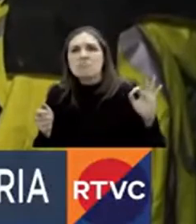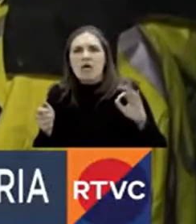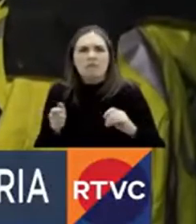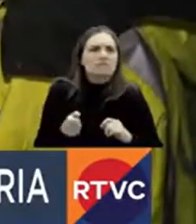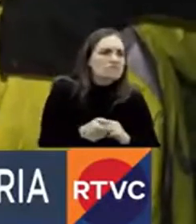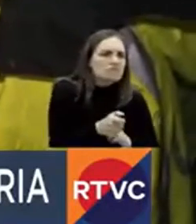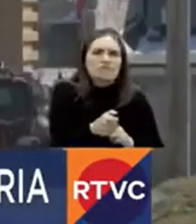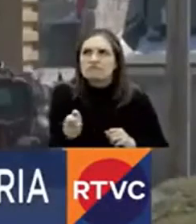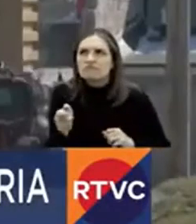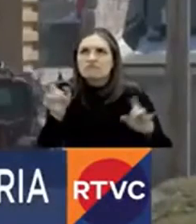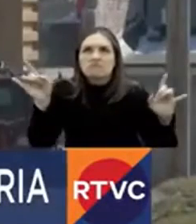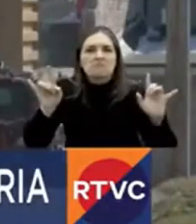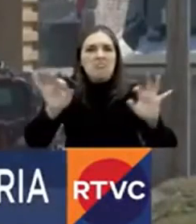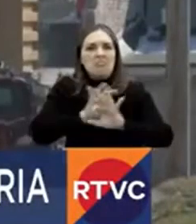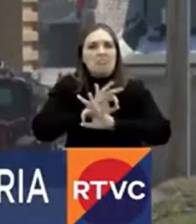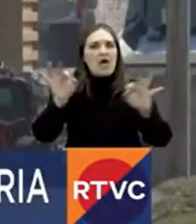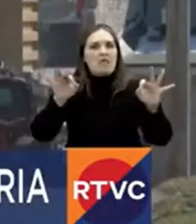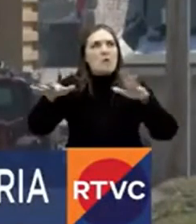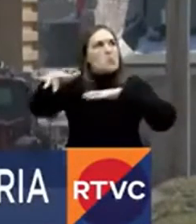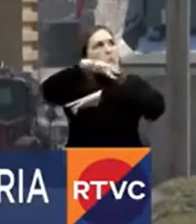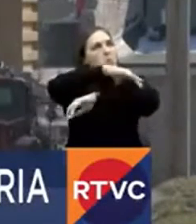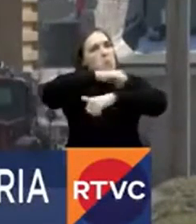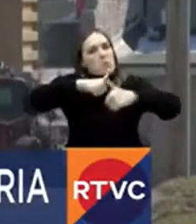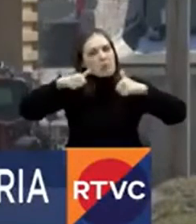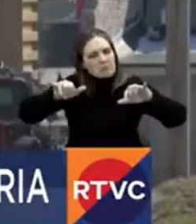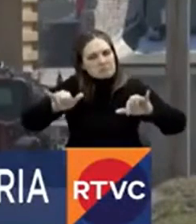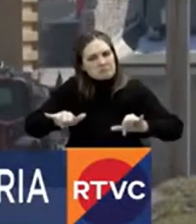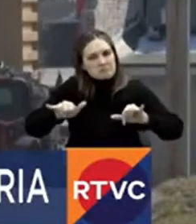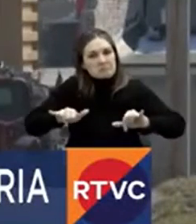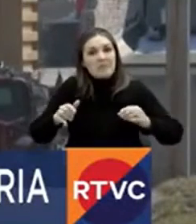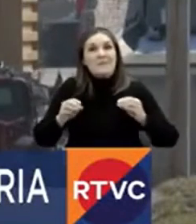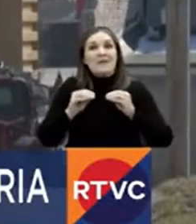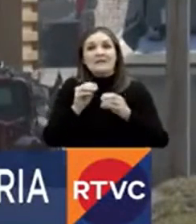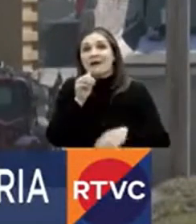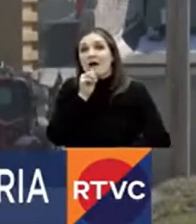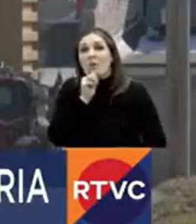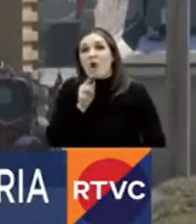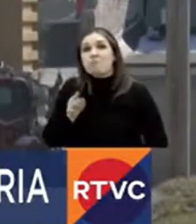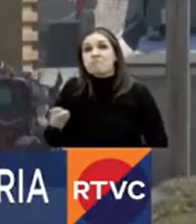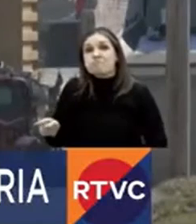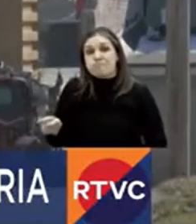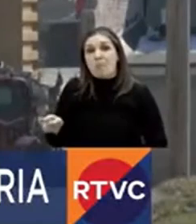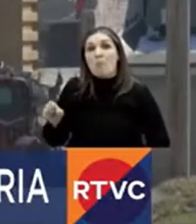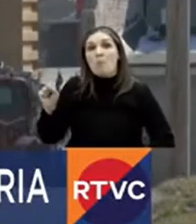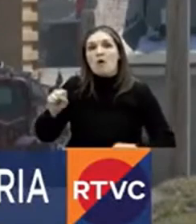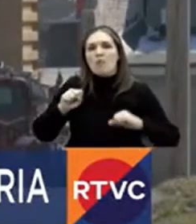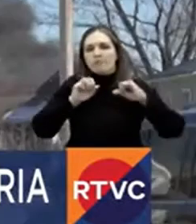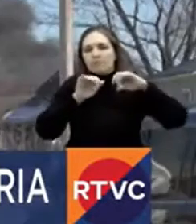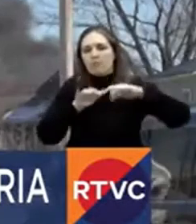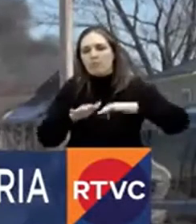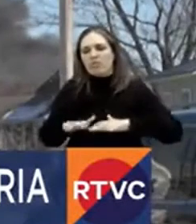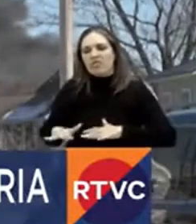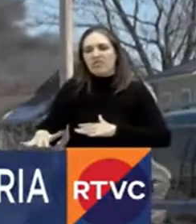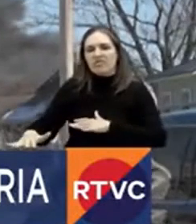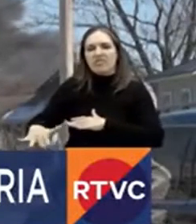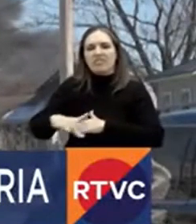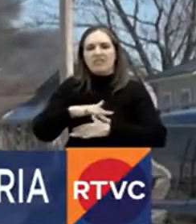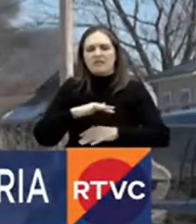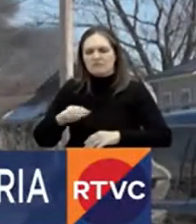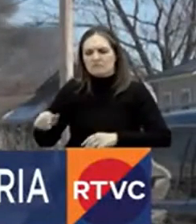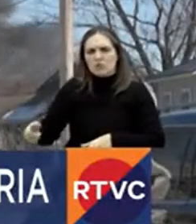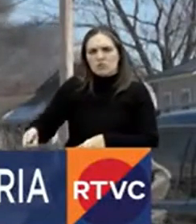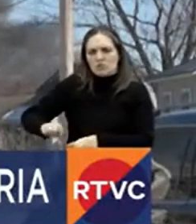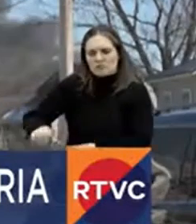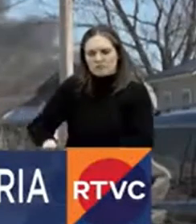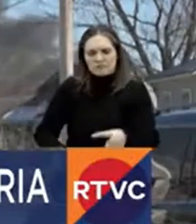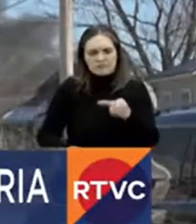vinilo o de hidrógeno. Sumado a ello, el agua, susceptible de contaminación por los efluvios del accidente, no presenta